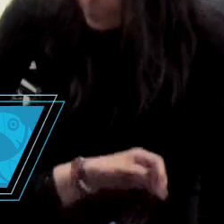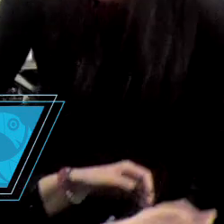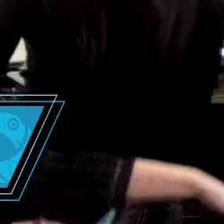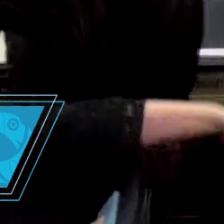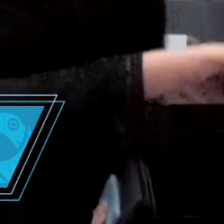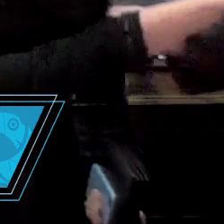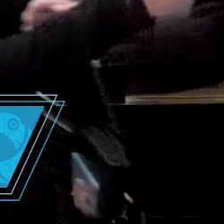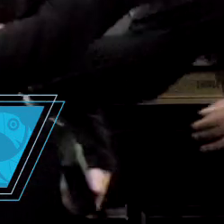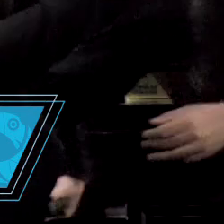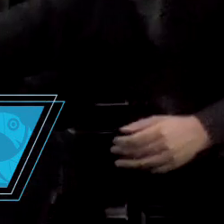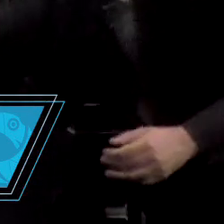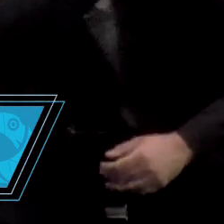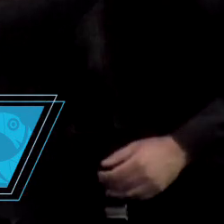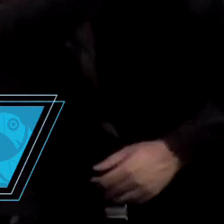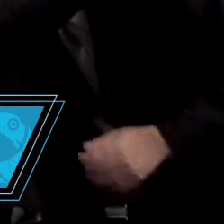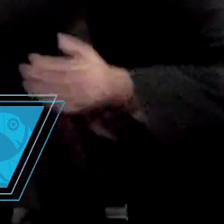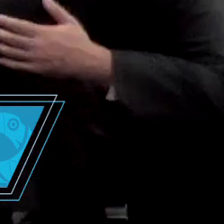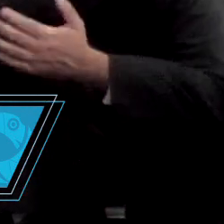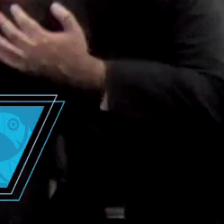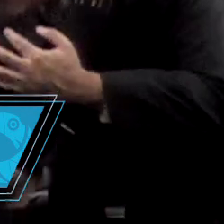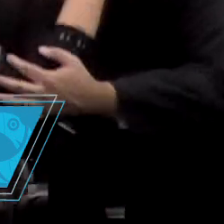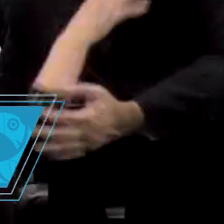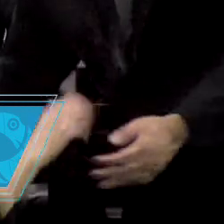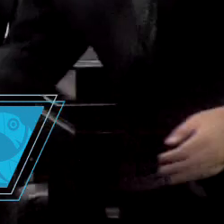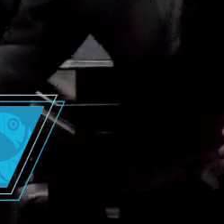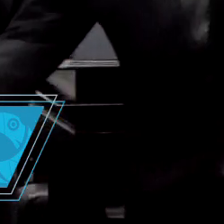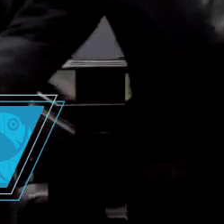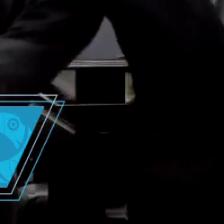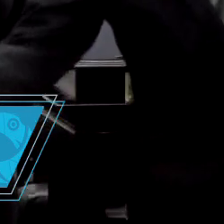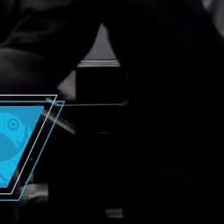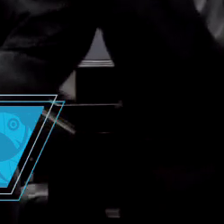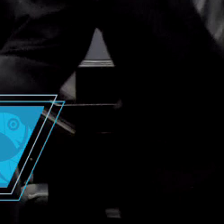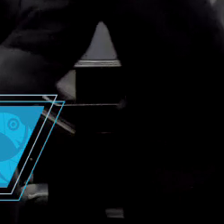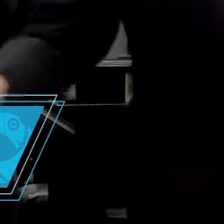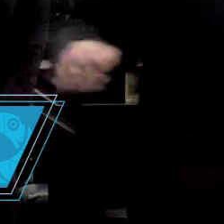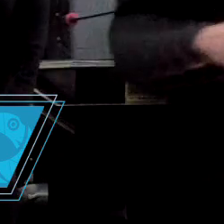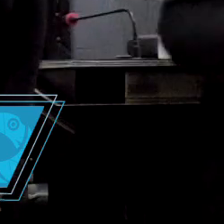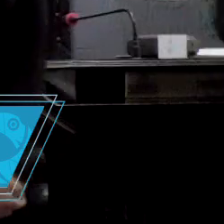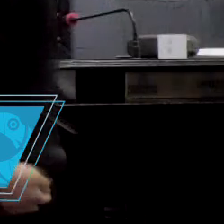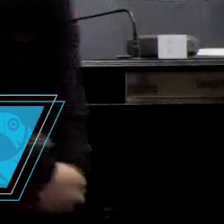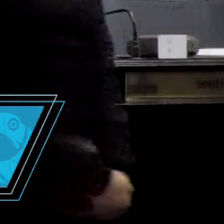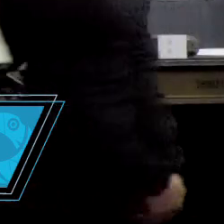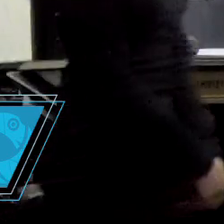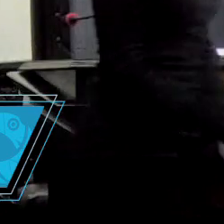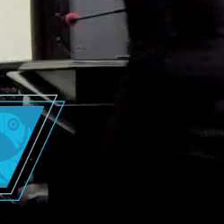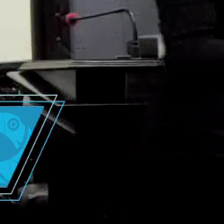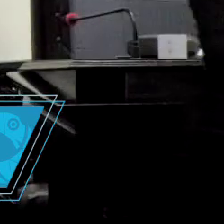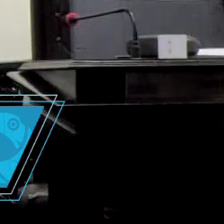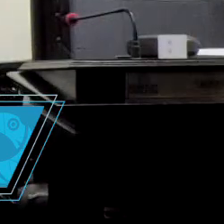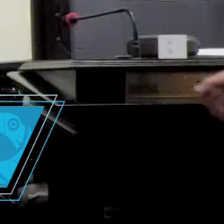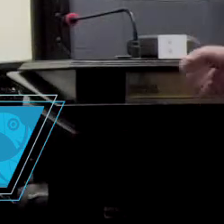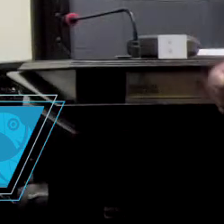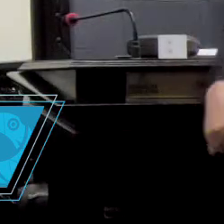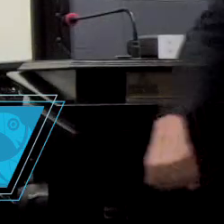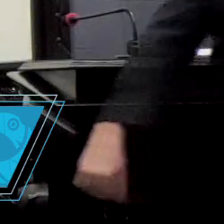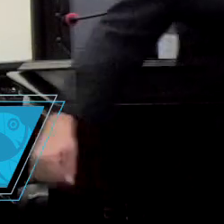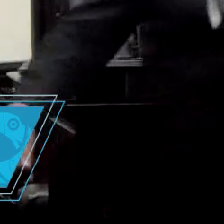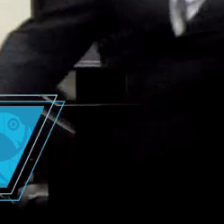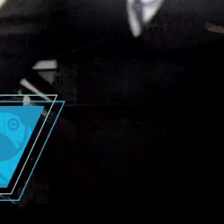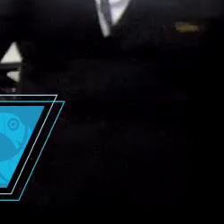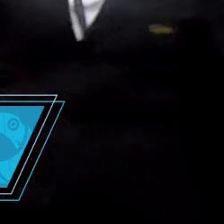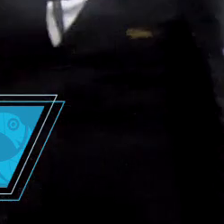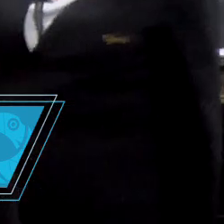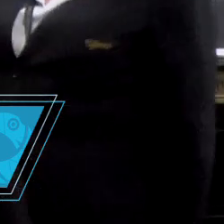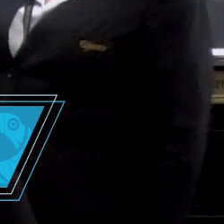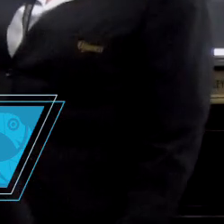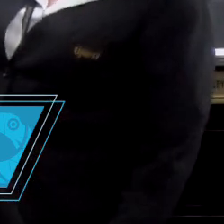en el directorio. No estaría eventualmente. Ya se incorpora con nosotros Rotzai Rosales, le damos los buenos, ¿no?